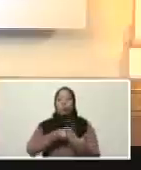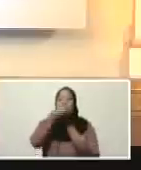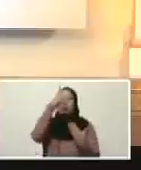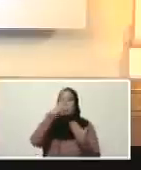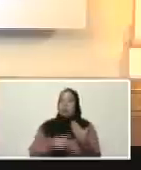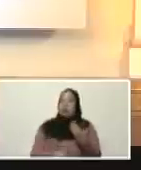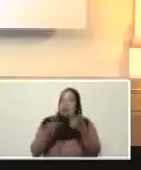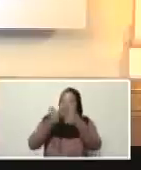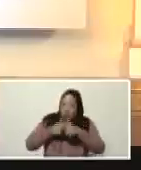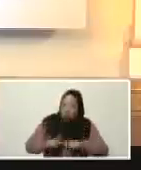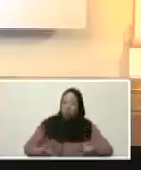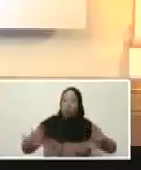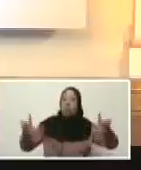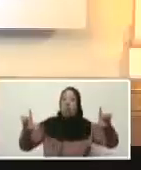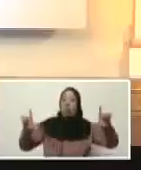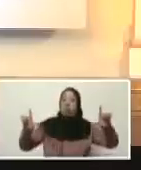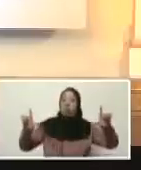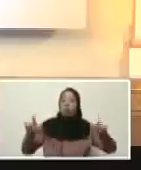de independencia.